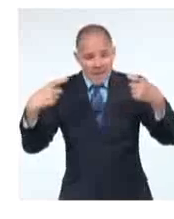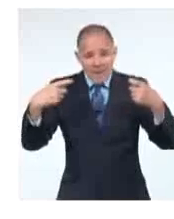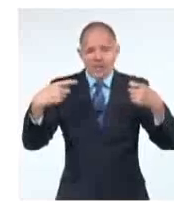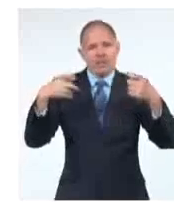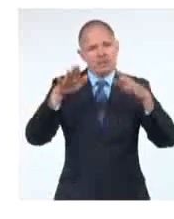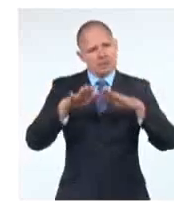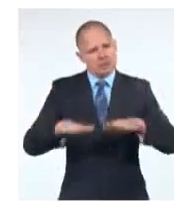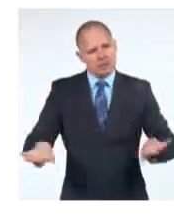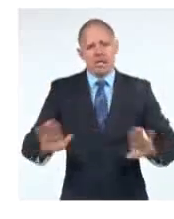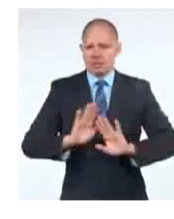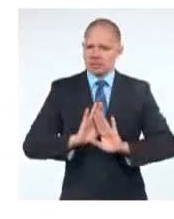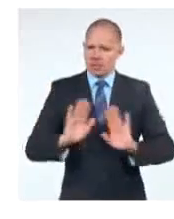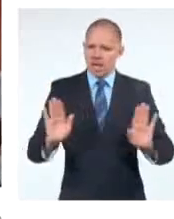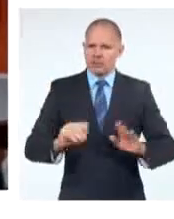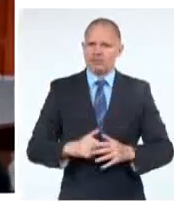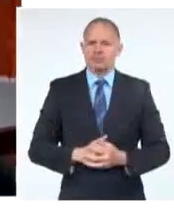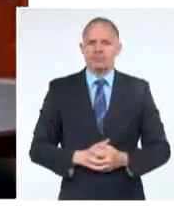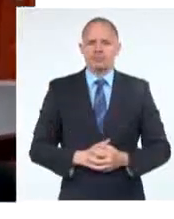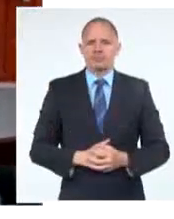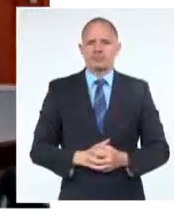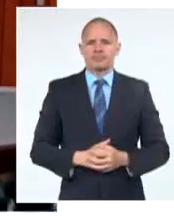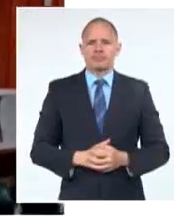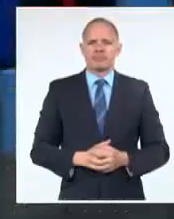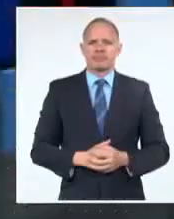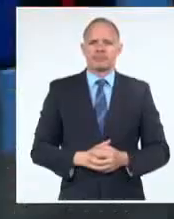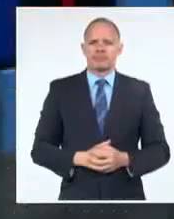sobre temas sociales y económicos.